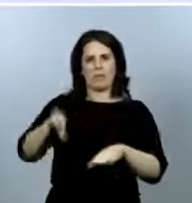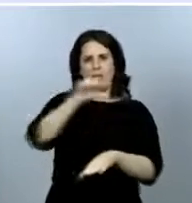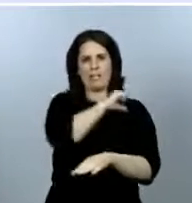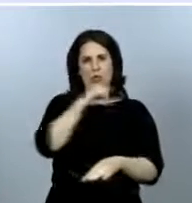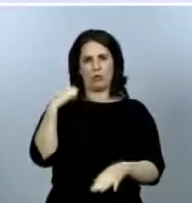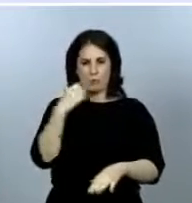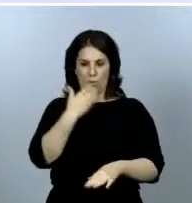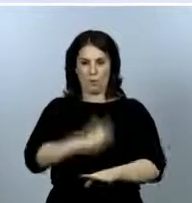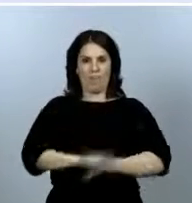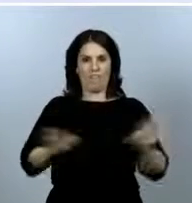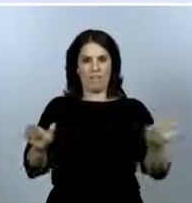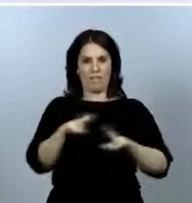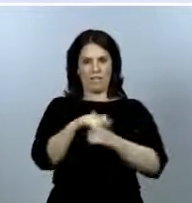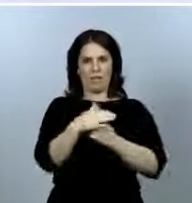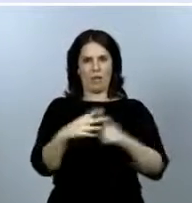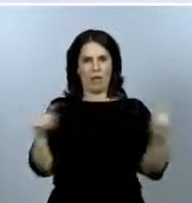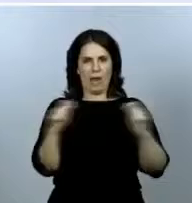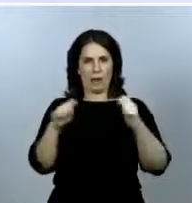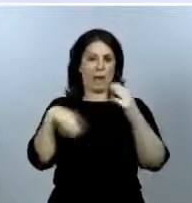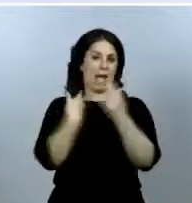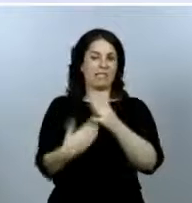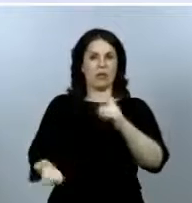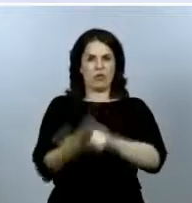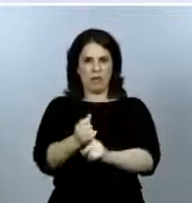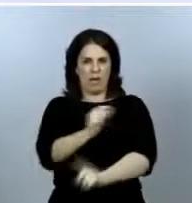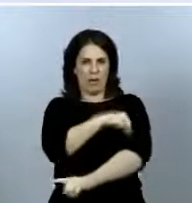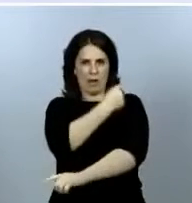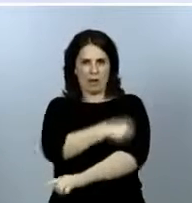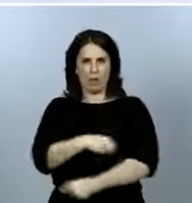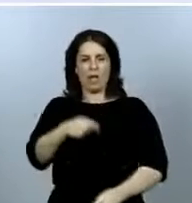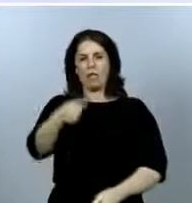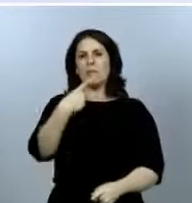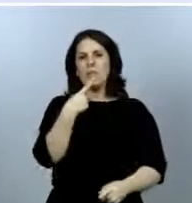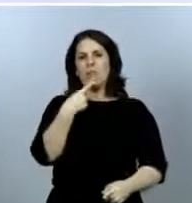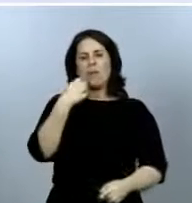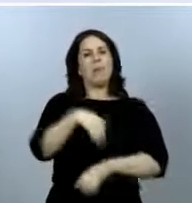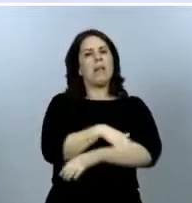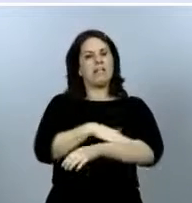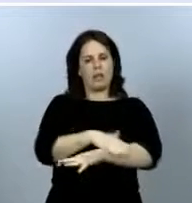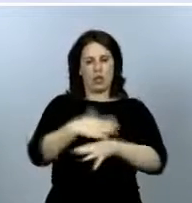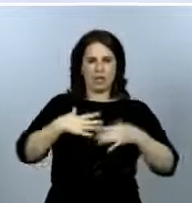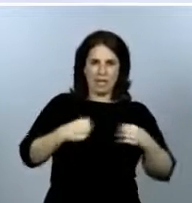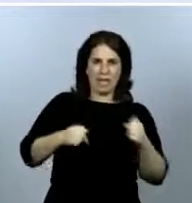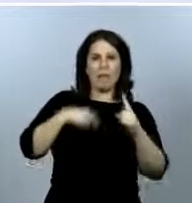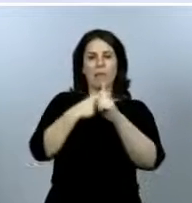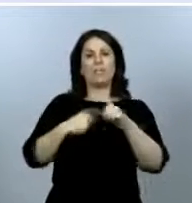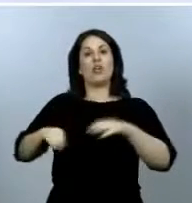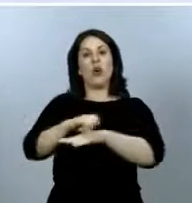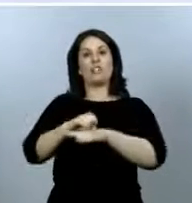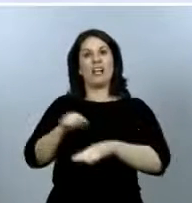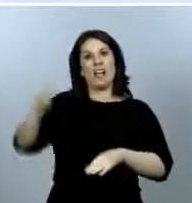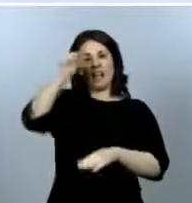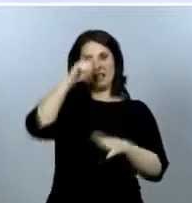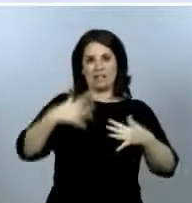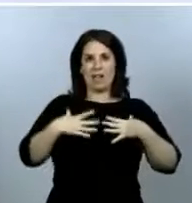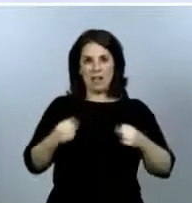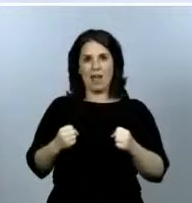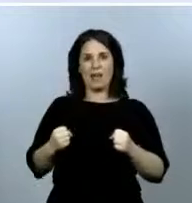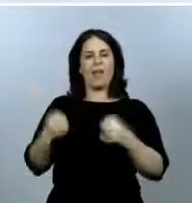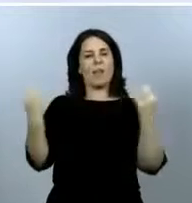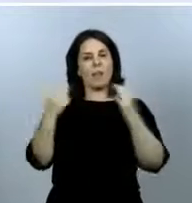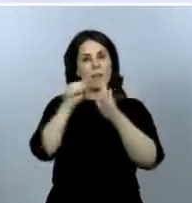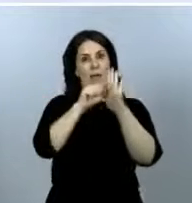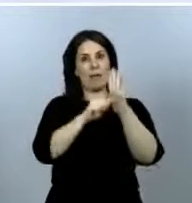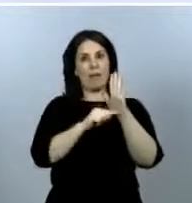y hasta que se logró una vacuna ha apuntado que será el ministerio de sanidad y las consejerías de sanidad las que consensúen estas medidas mediante el